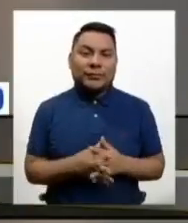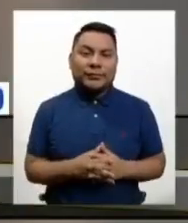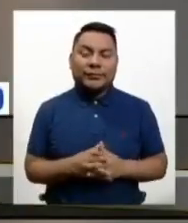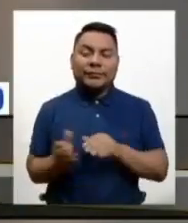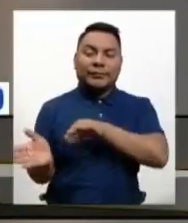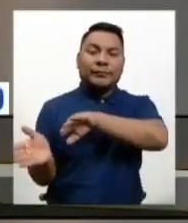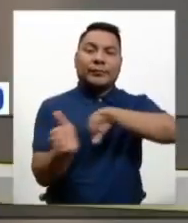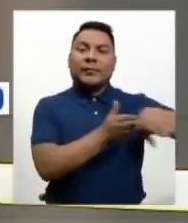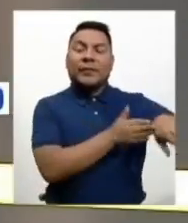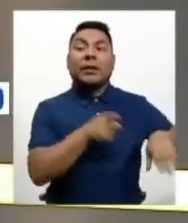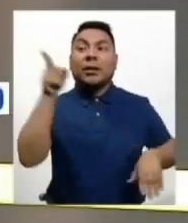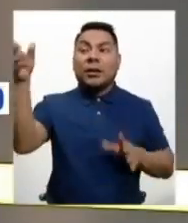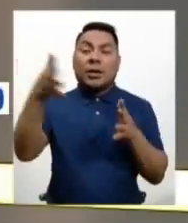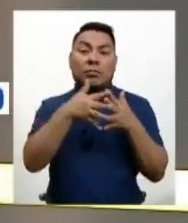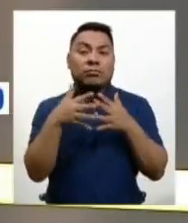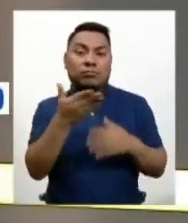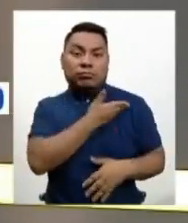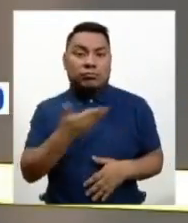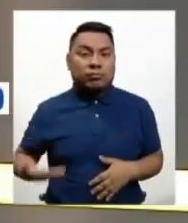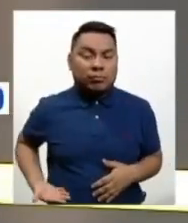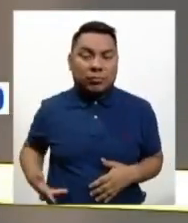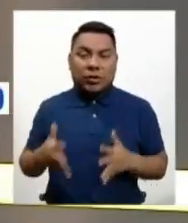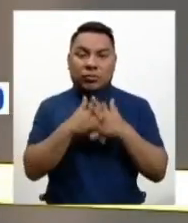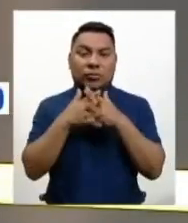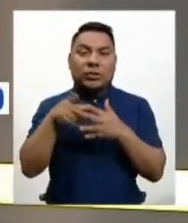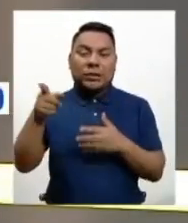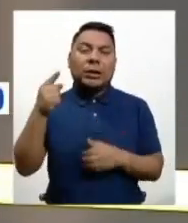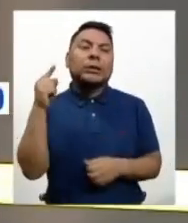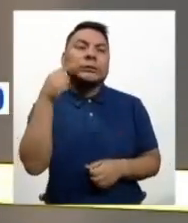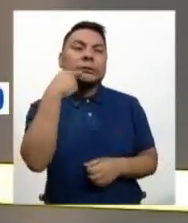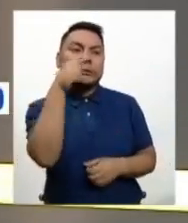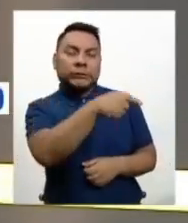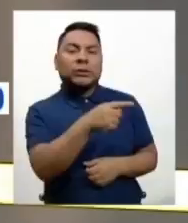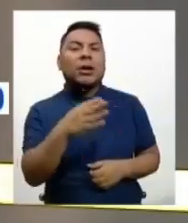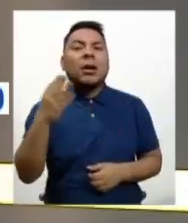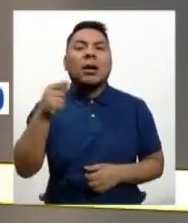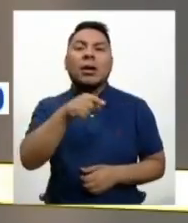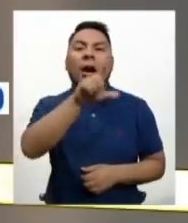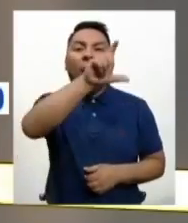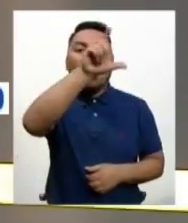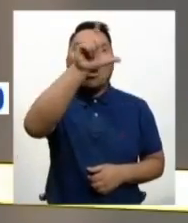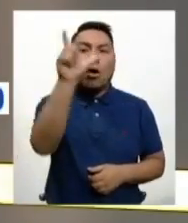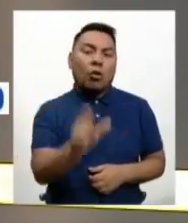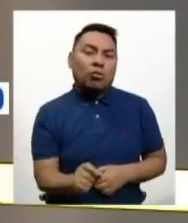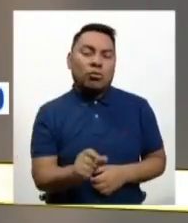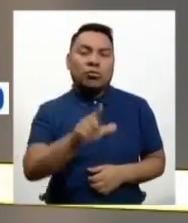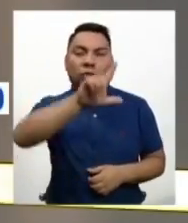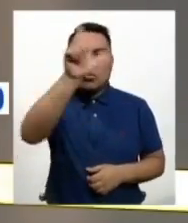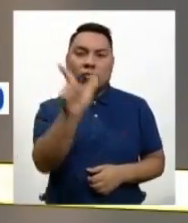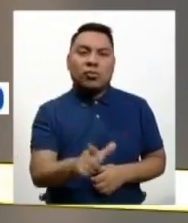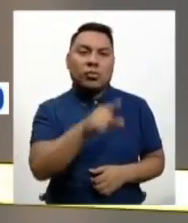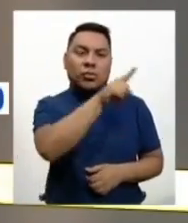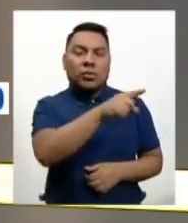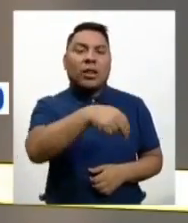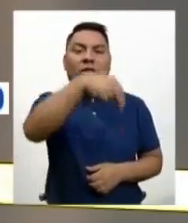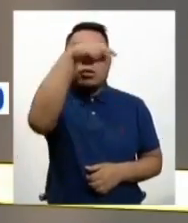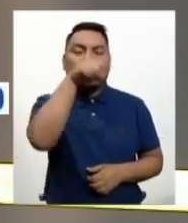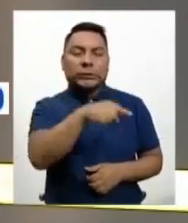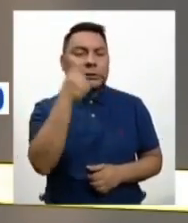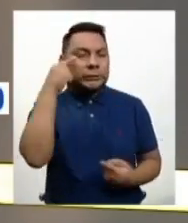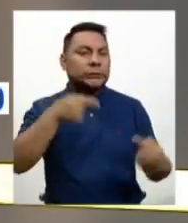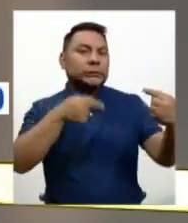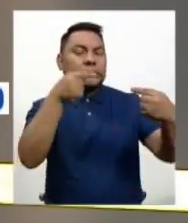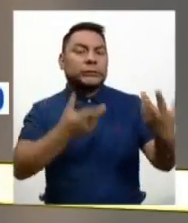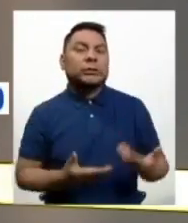Vamos a otro tema. El gobierno de Estados Unidos volvió a declarar a Corea del Norte como estado patrocinador del terrorismo. Esta clasificación permitiría imponer